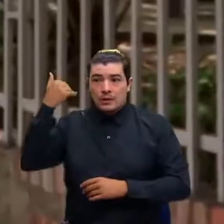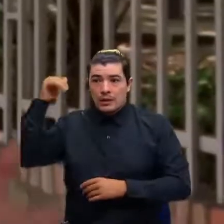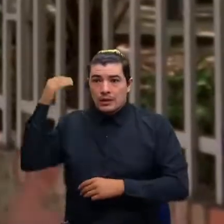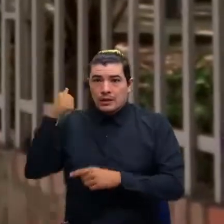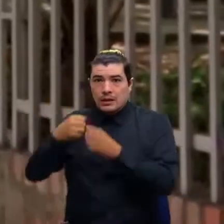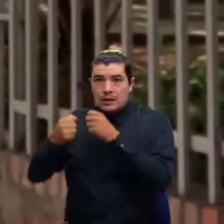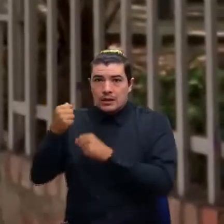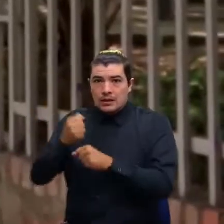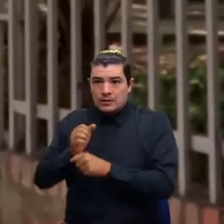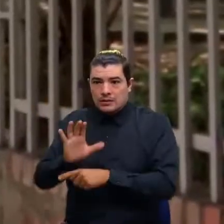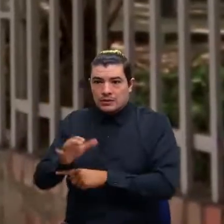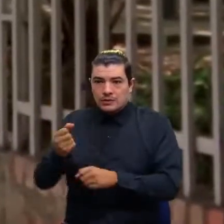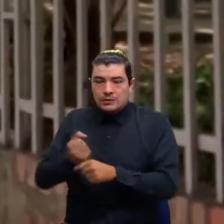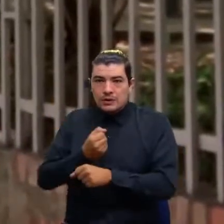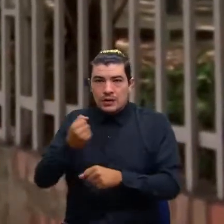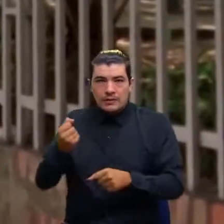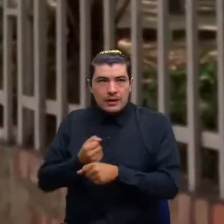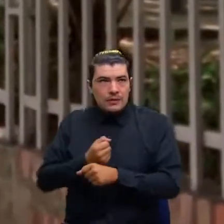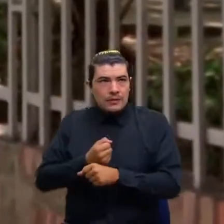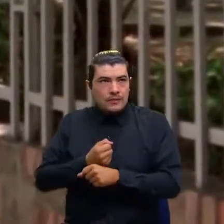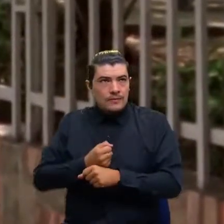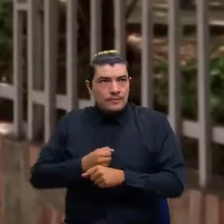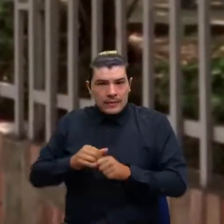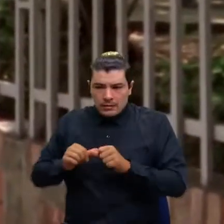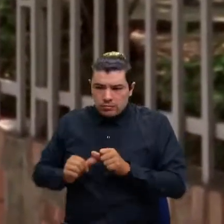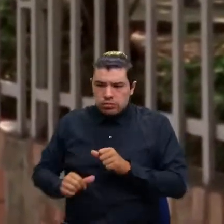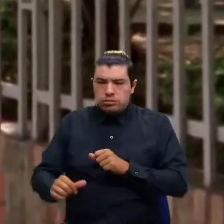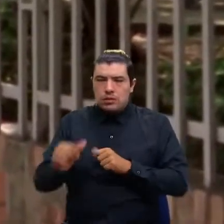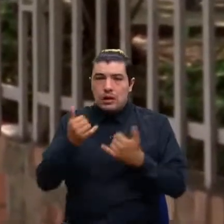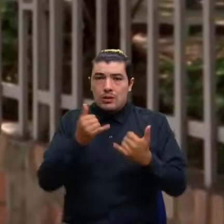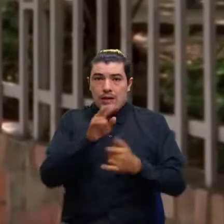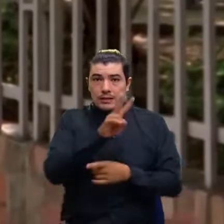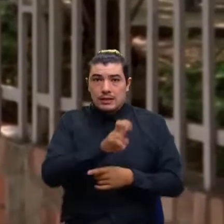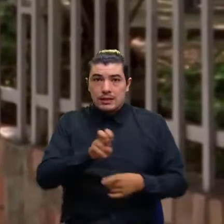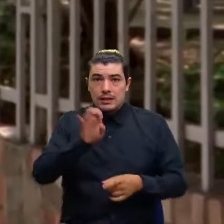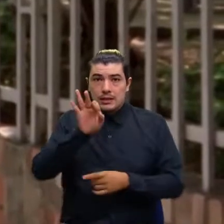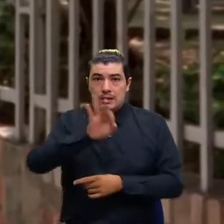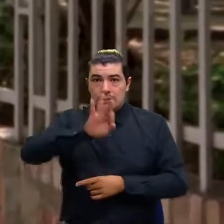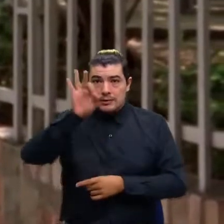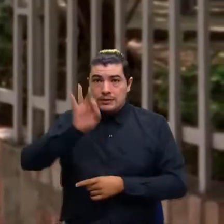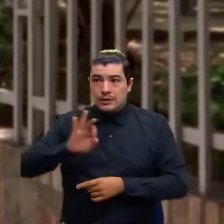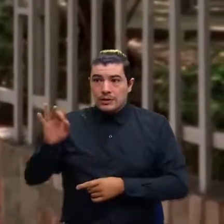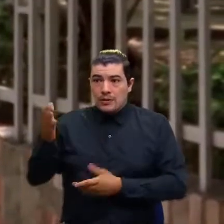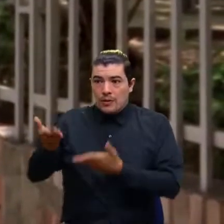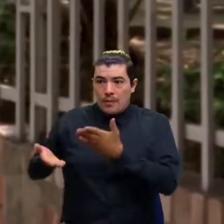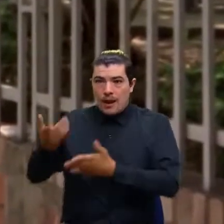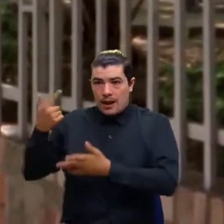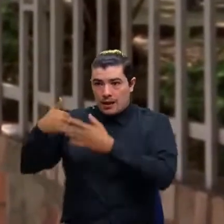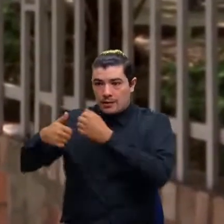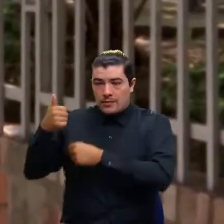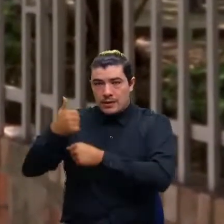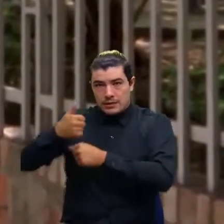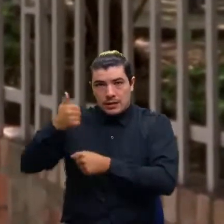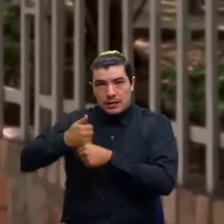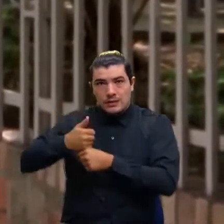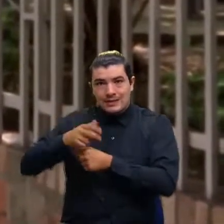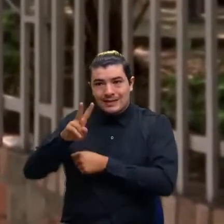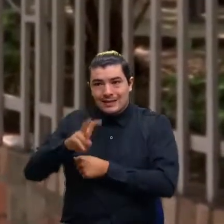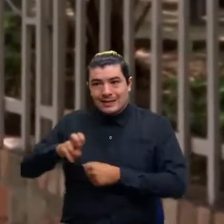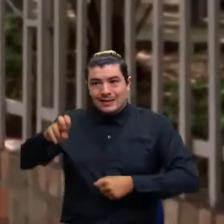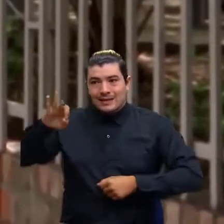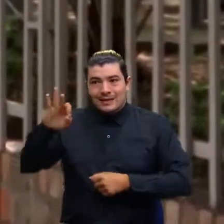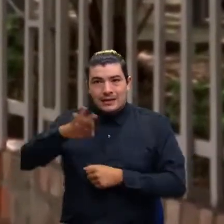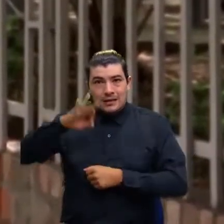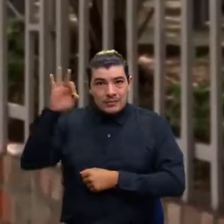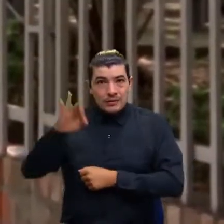la operatividad por parte de la fuerza pública ha aumentado 73% con respecto al año pasado, 73% más